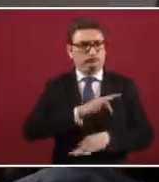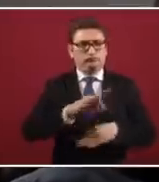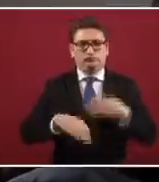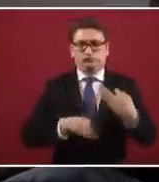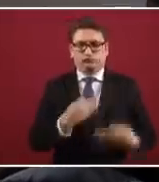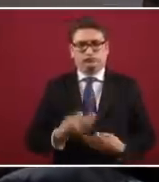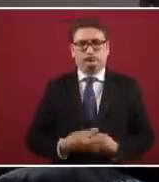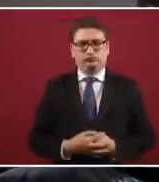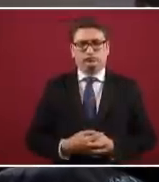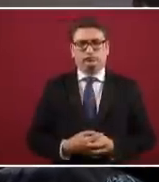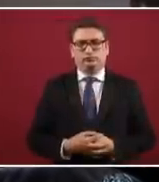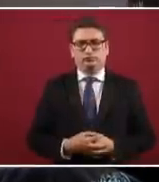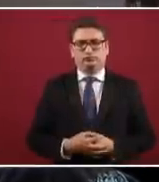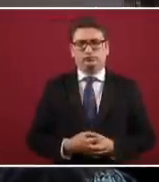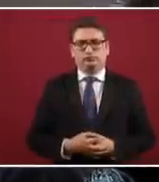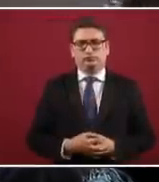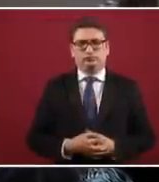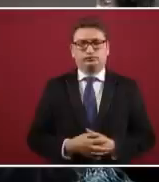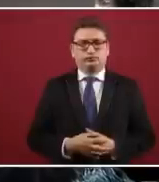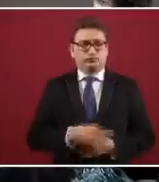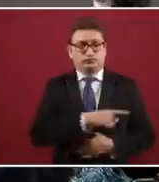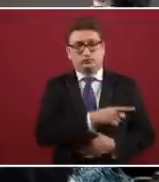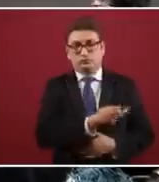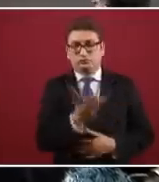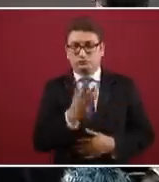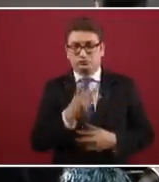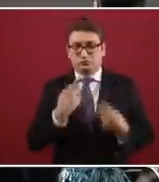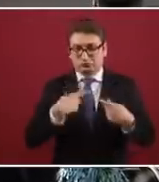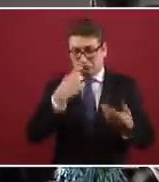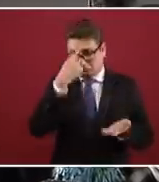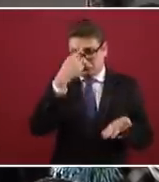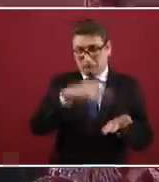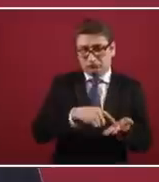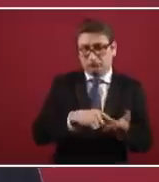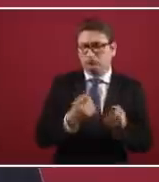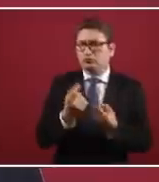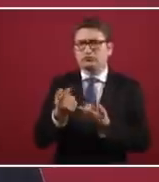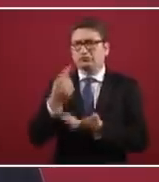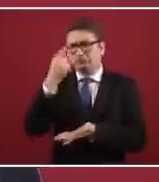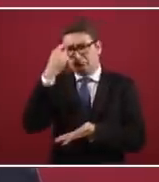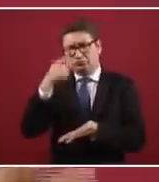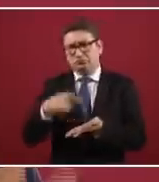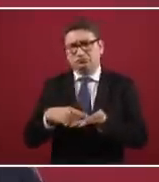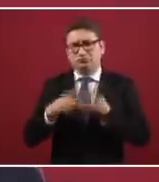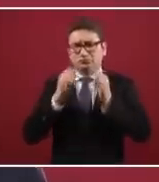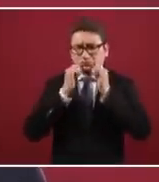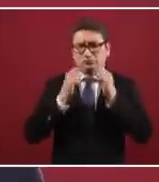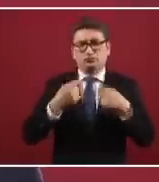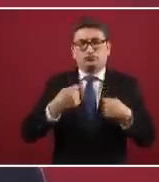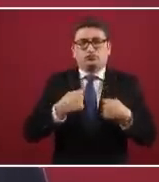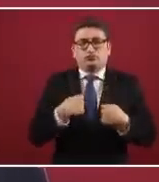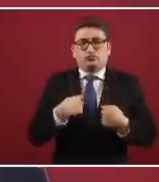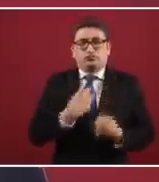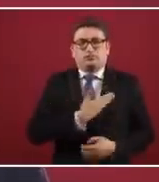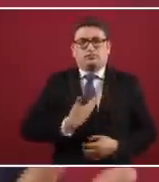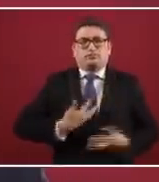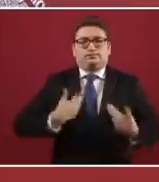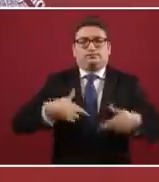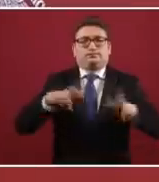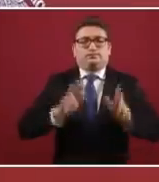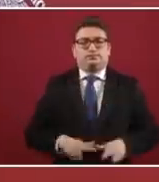represento a creyentes y no creyentes, y en ese tema